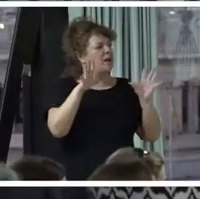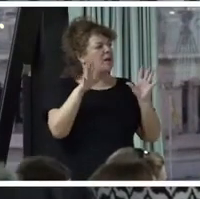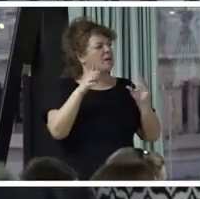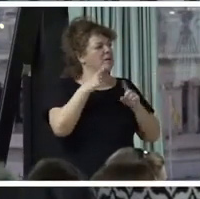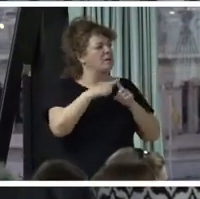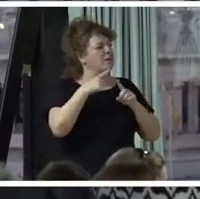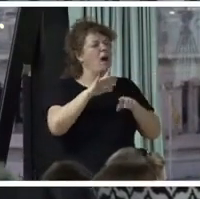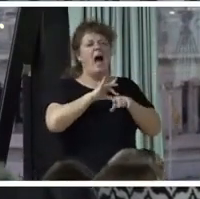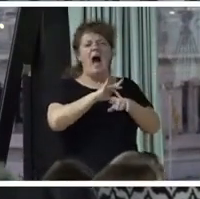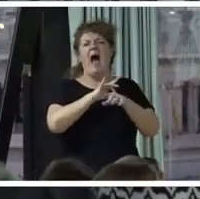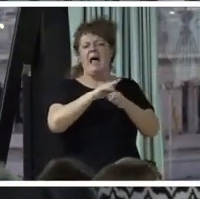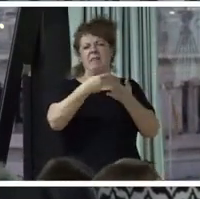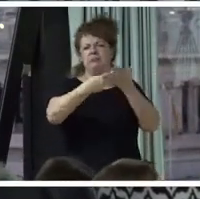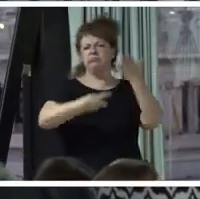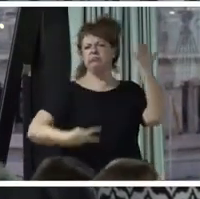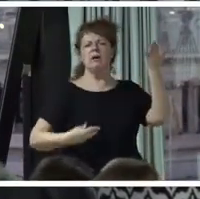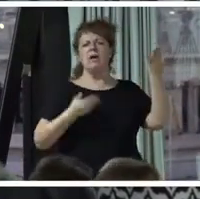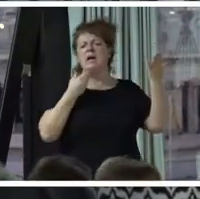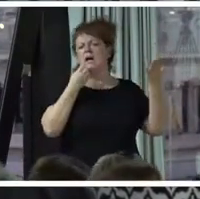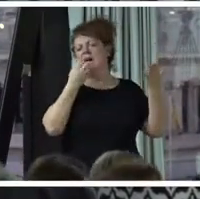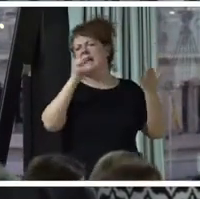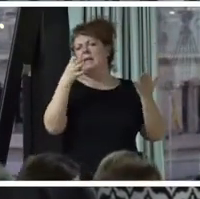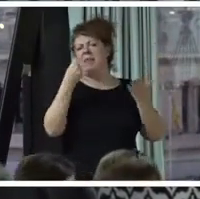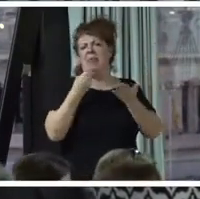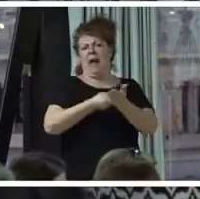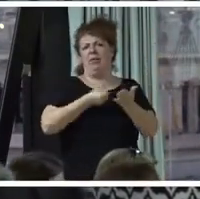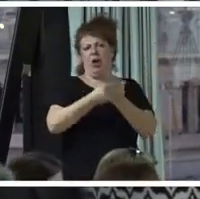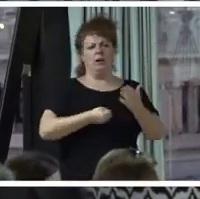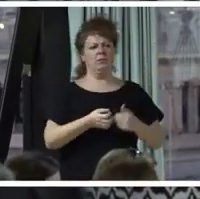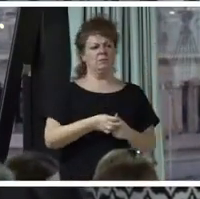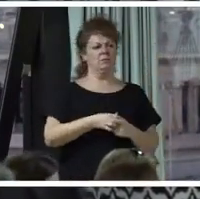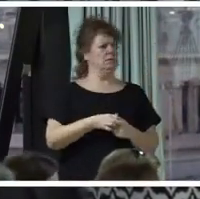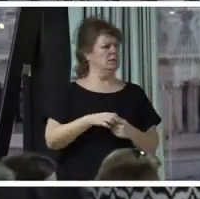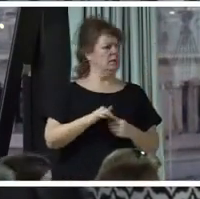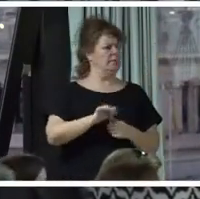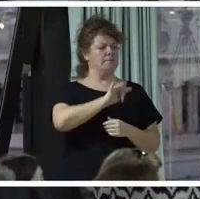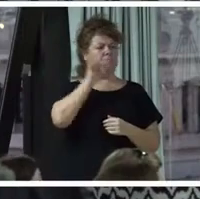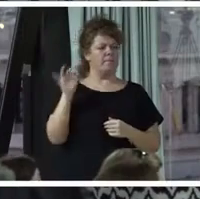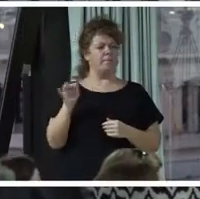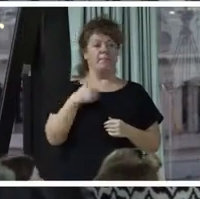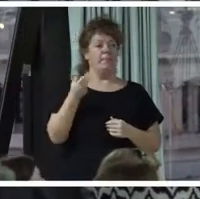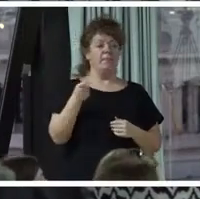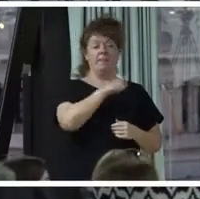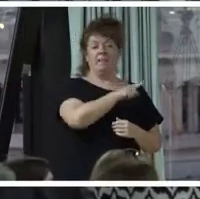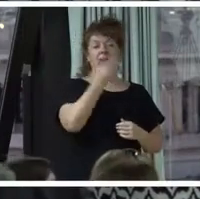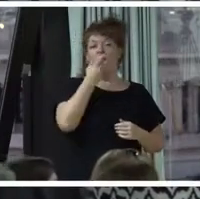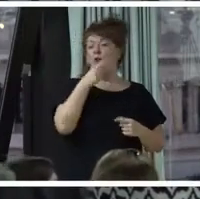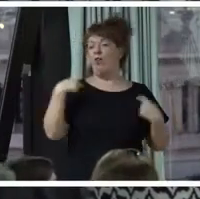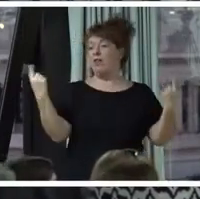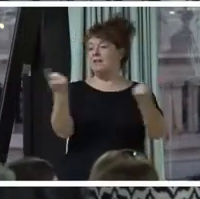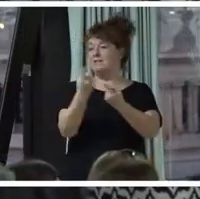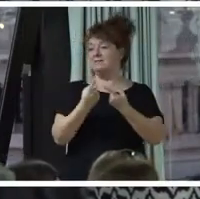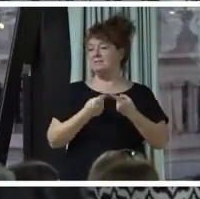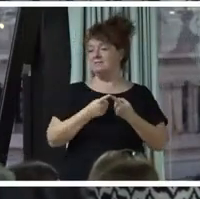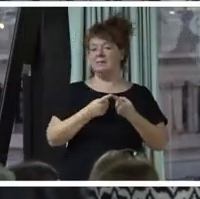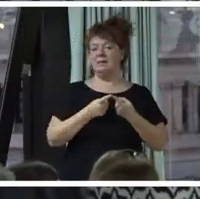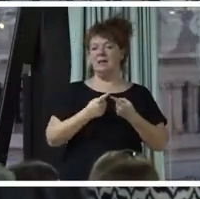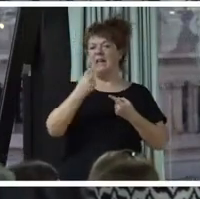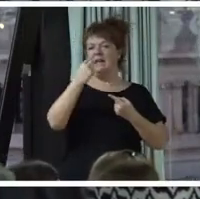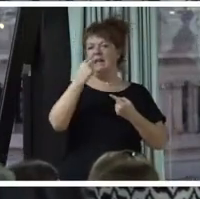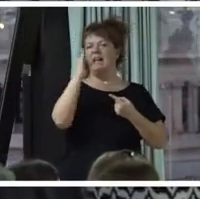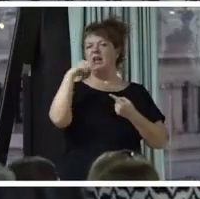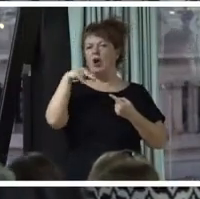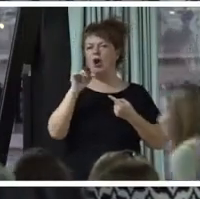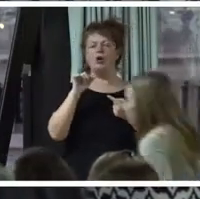esa agenda de reivindicaciones y bueno la siguiente palabra creo que que la conocéis todas y todos aquí J